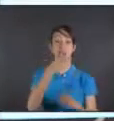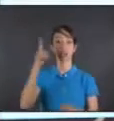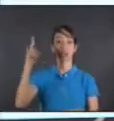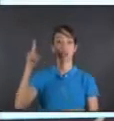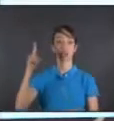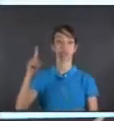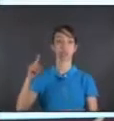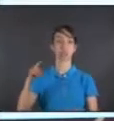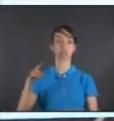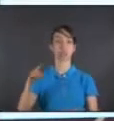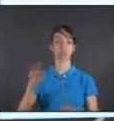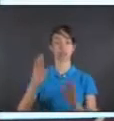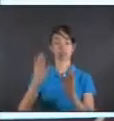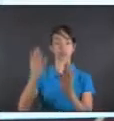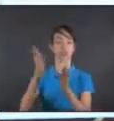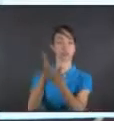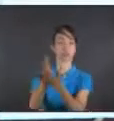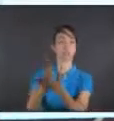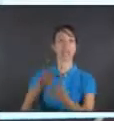¿Cómo dice el primer versículo?